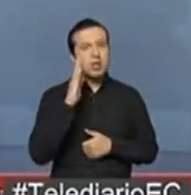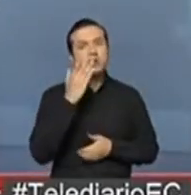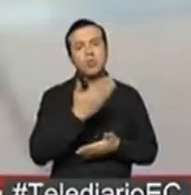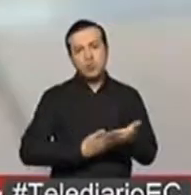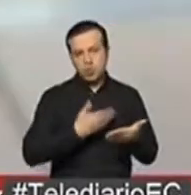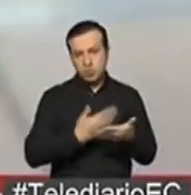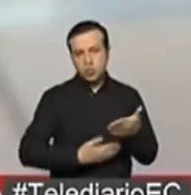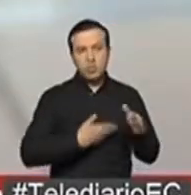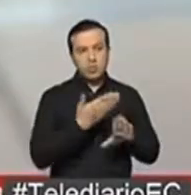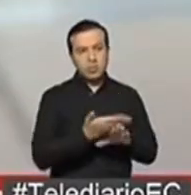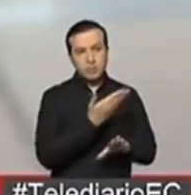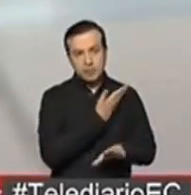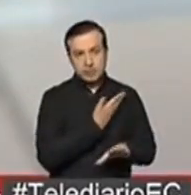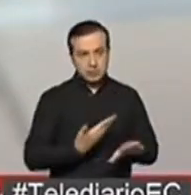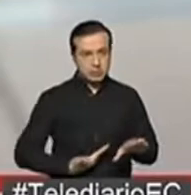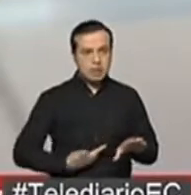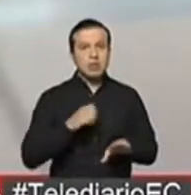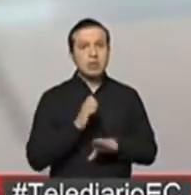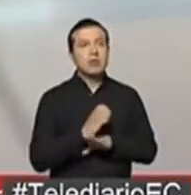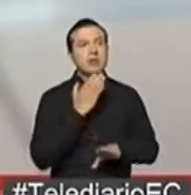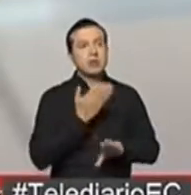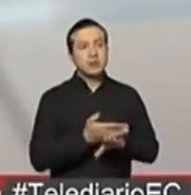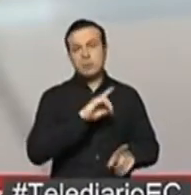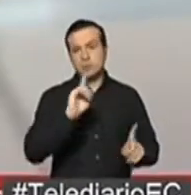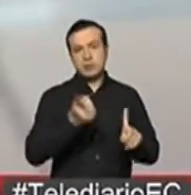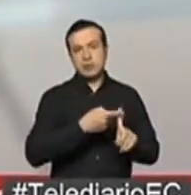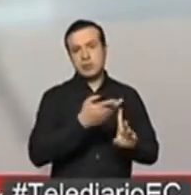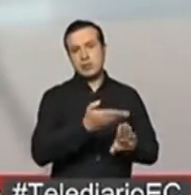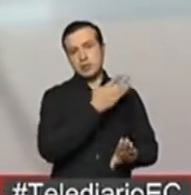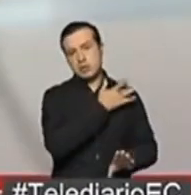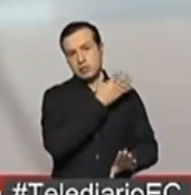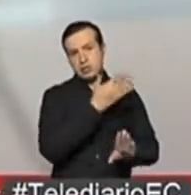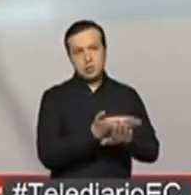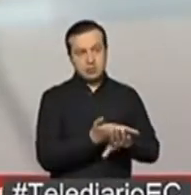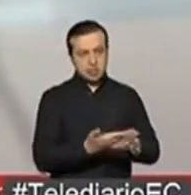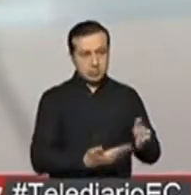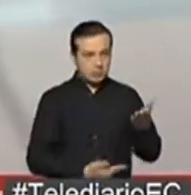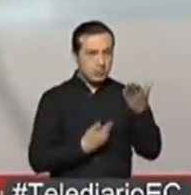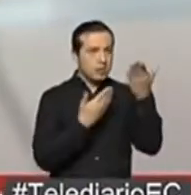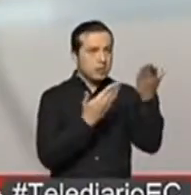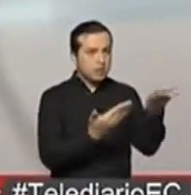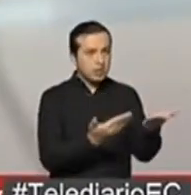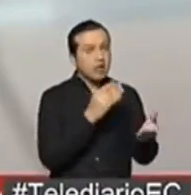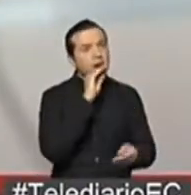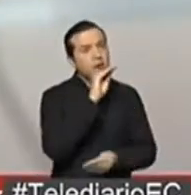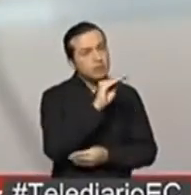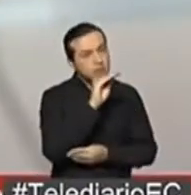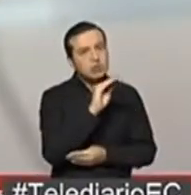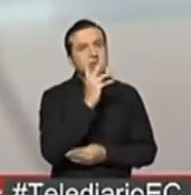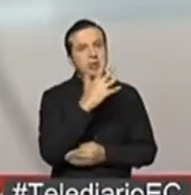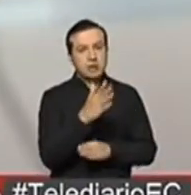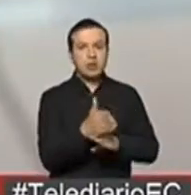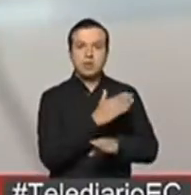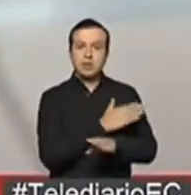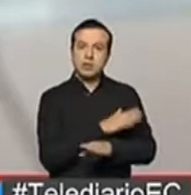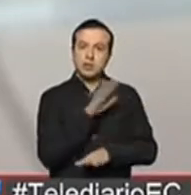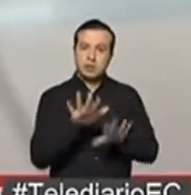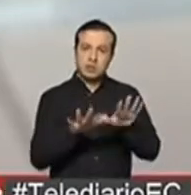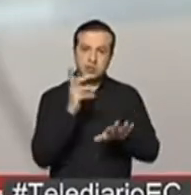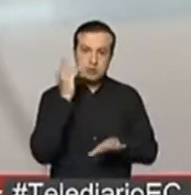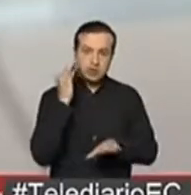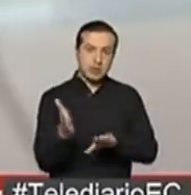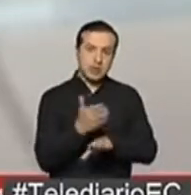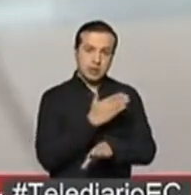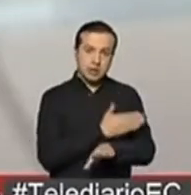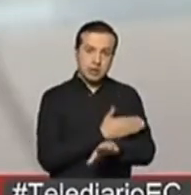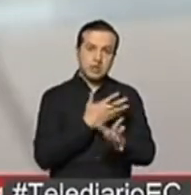documentos al señor presidente de la desde el primer día de su mandato nosotros le advertimos él tuvo la bondad de 15 días antes